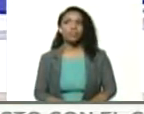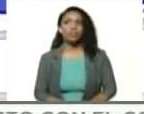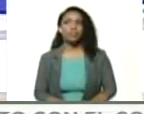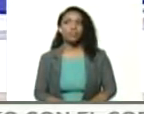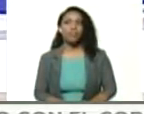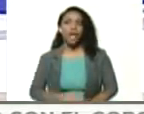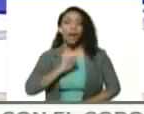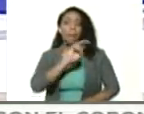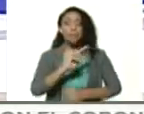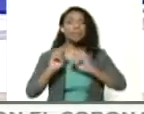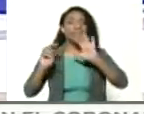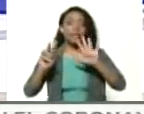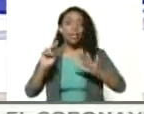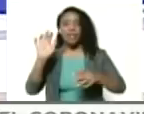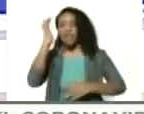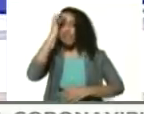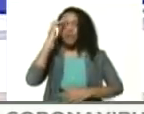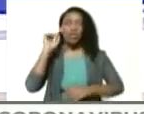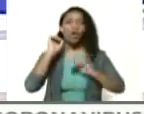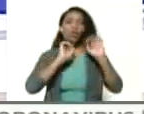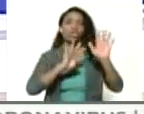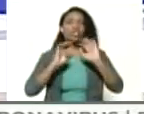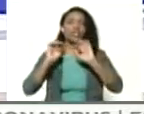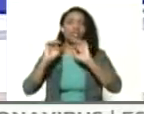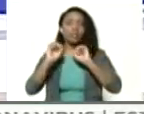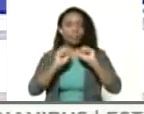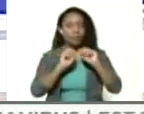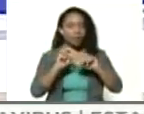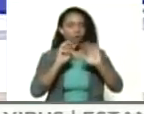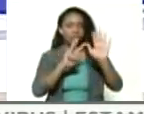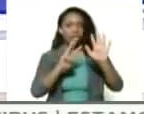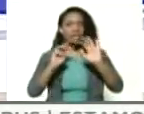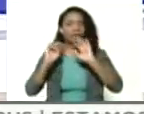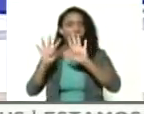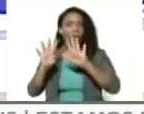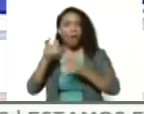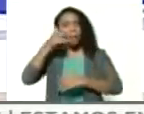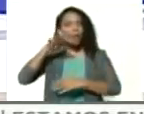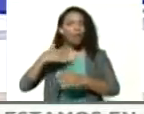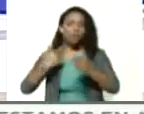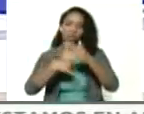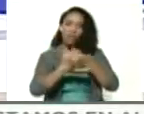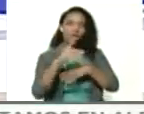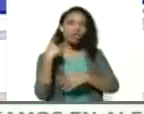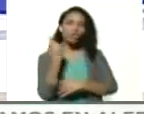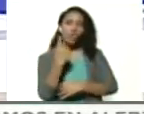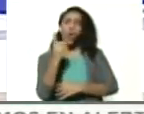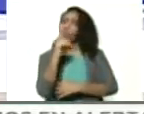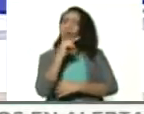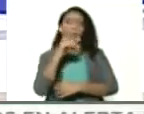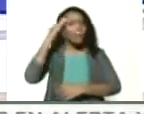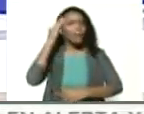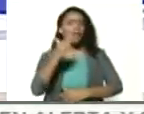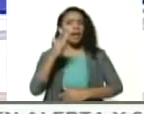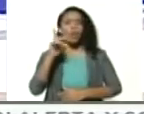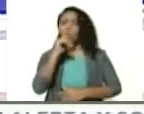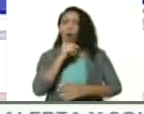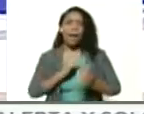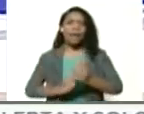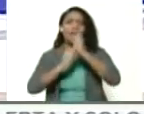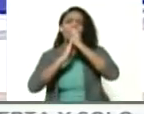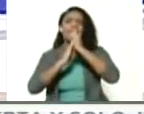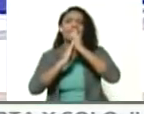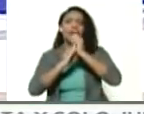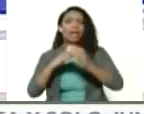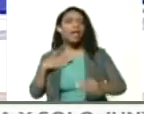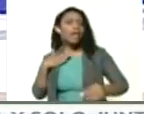El 27 de febrero del 89 el pueblo salió solo. No tenía fuerza armada, no tenía liderazgo y